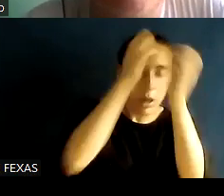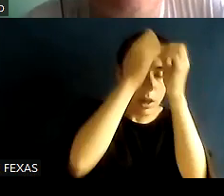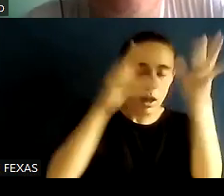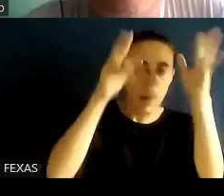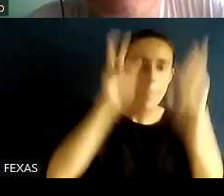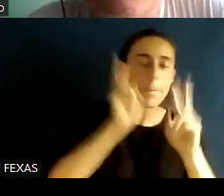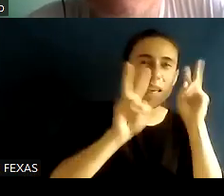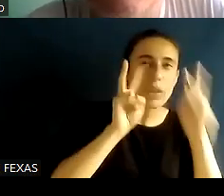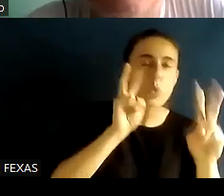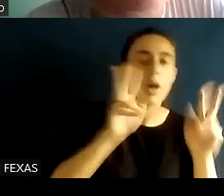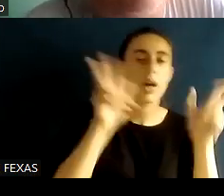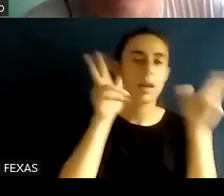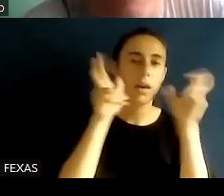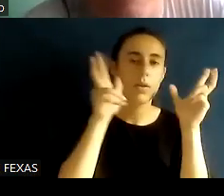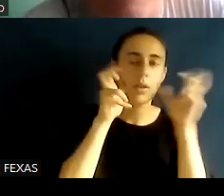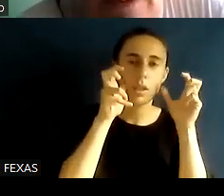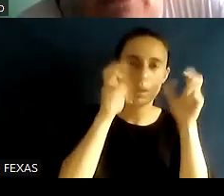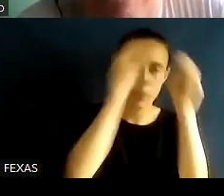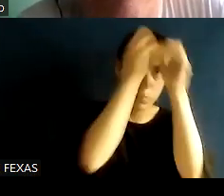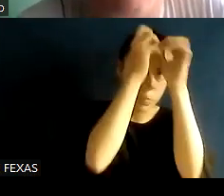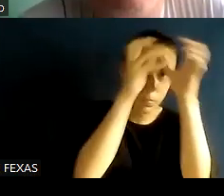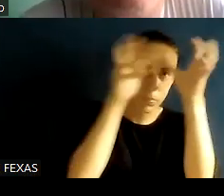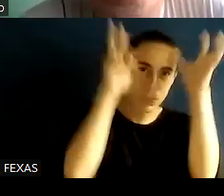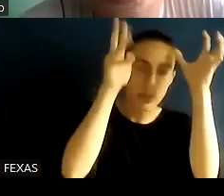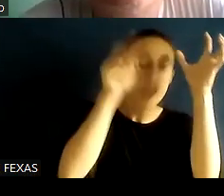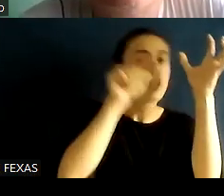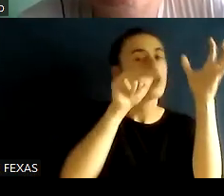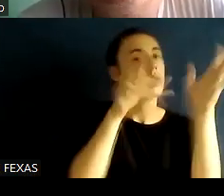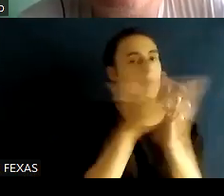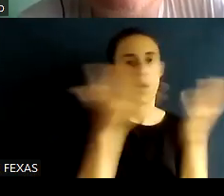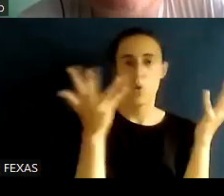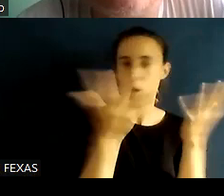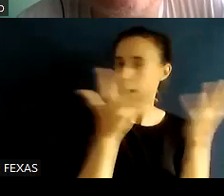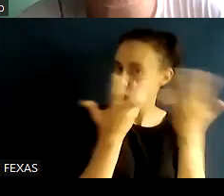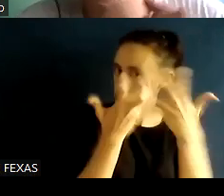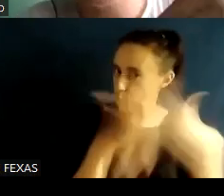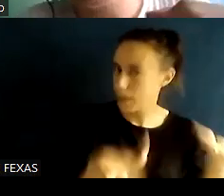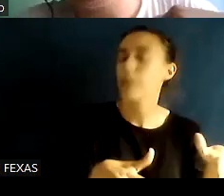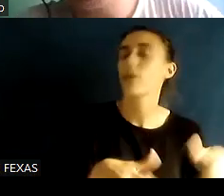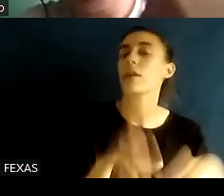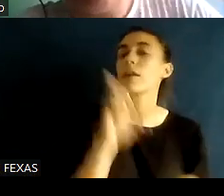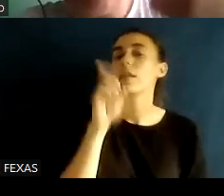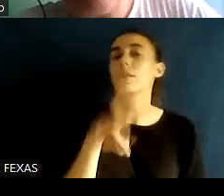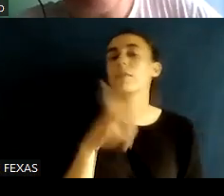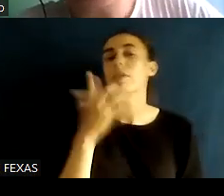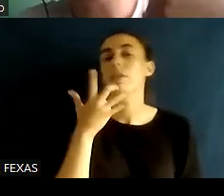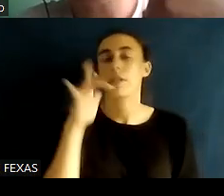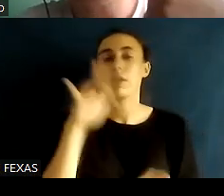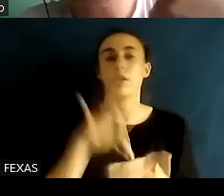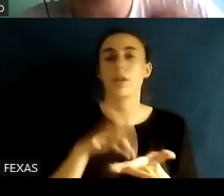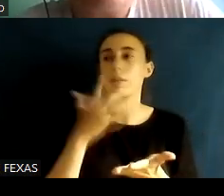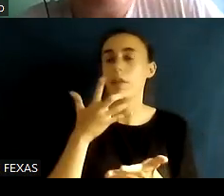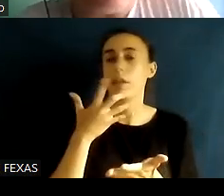auditivas, por ejemplo, aquí es una urgencia inmediata. Si hay un cuadro de aparición